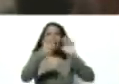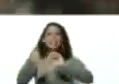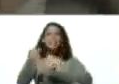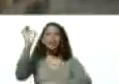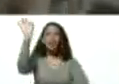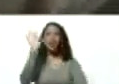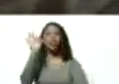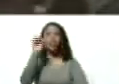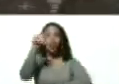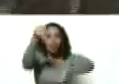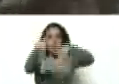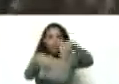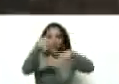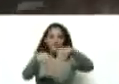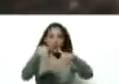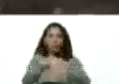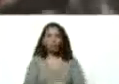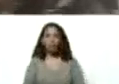% de los votos.